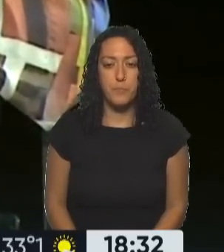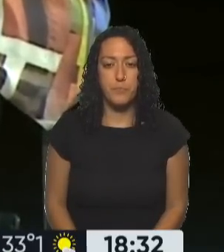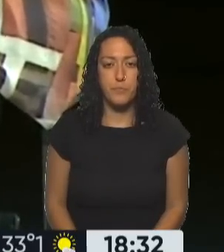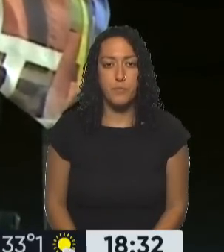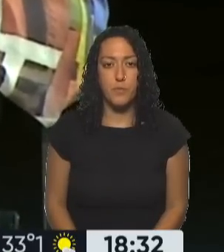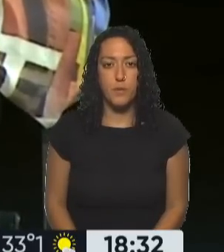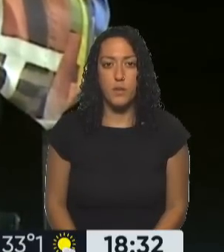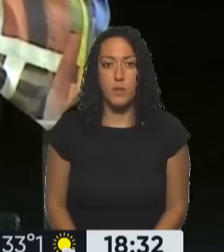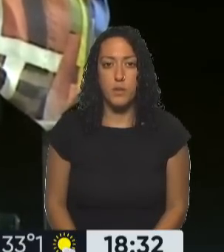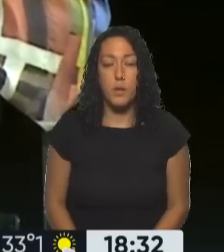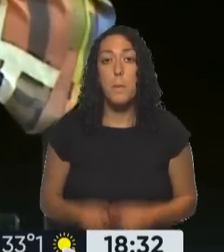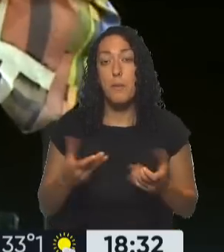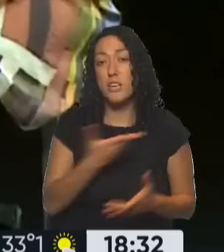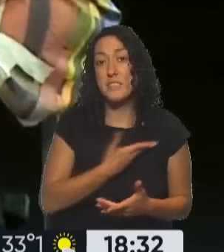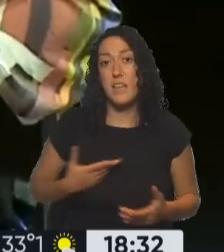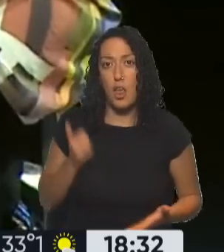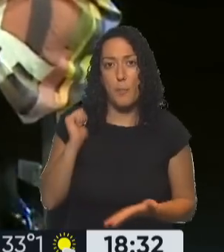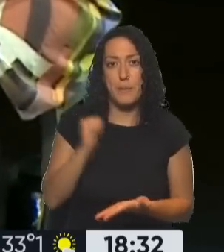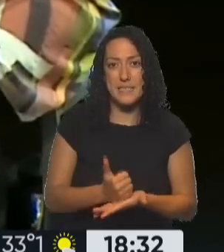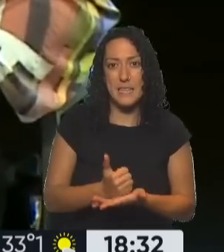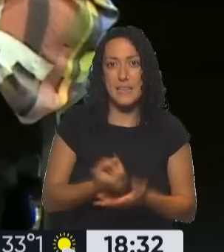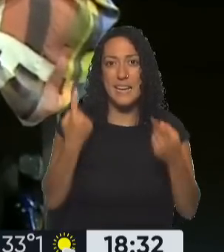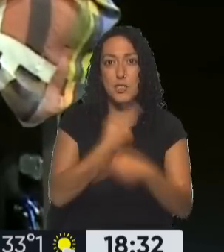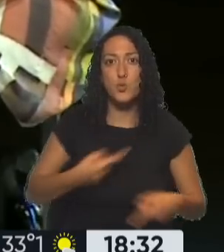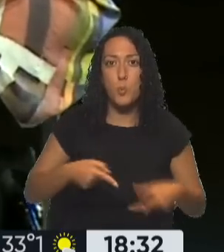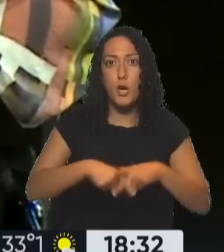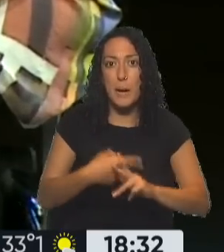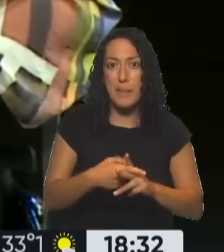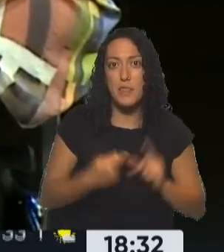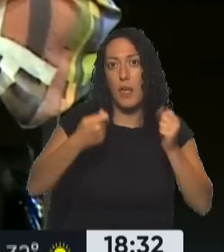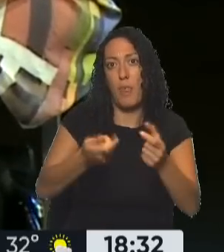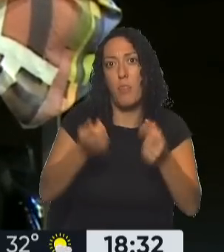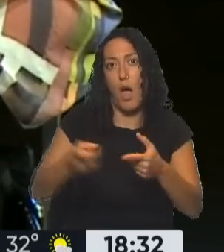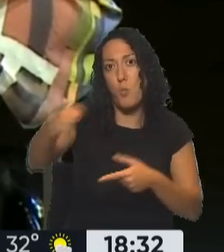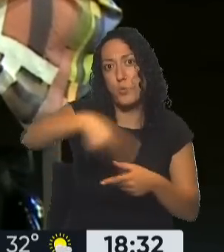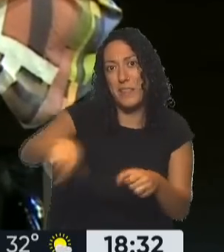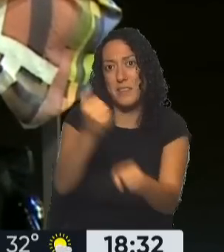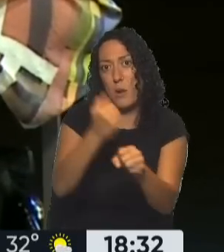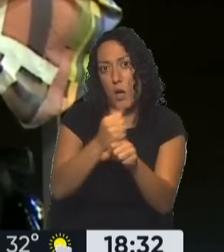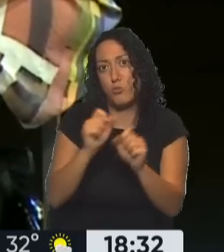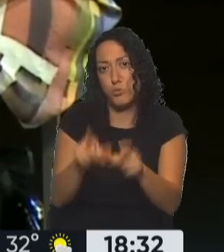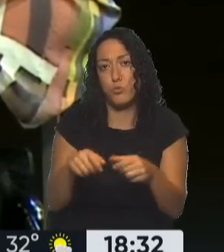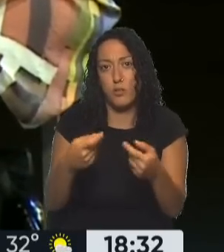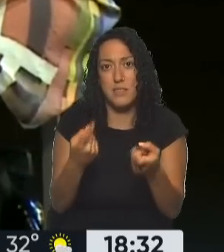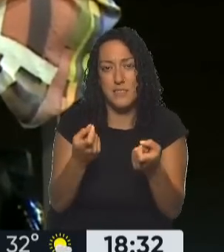Porque además hubo un Estado presente que les dio los insumos necesarios para que ustedes pudieran trabajar y hacer lo que hicieron.